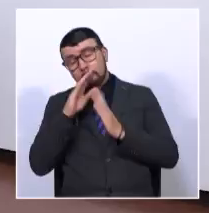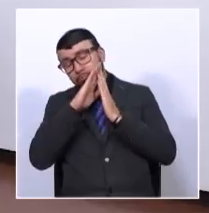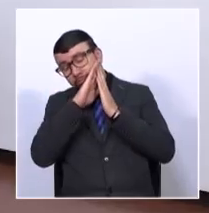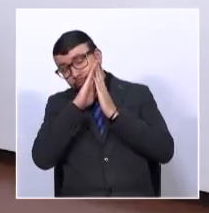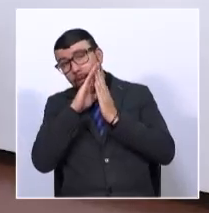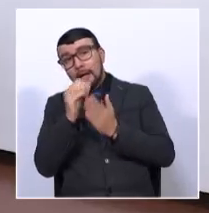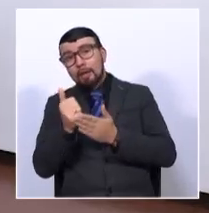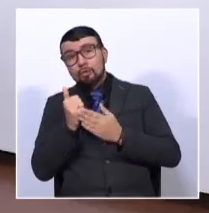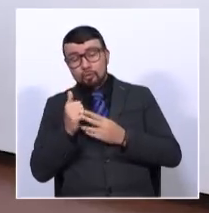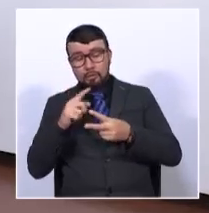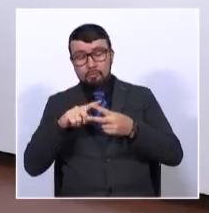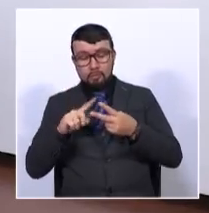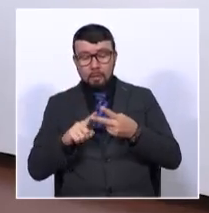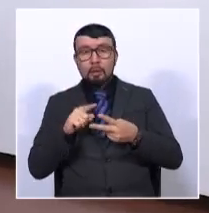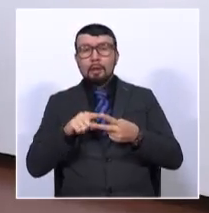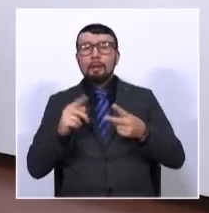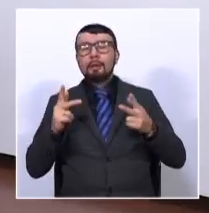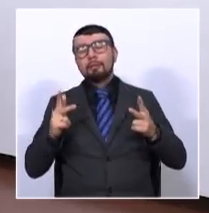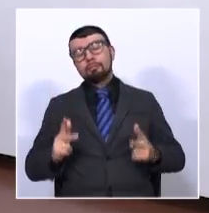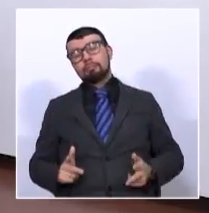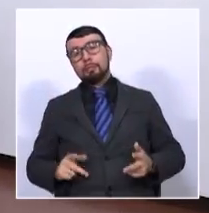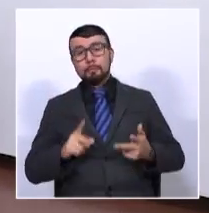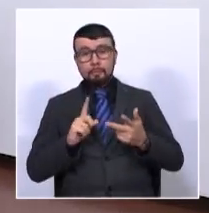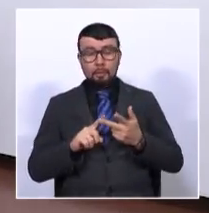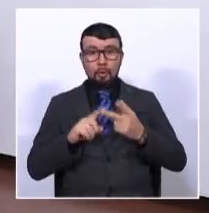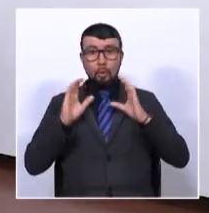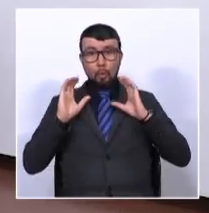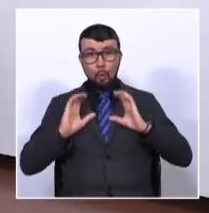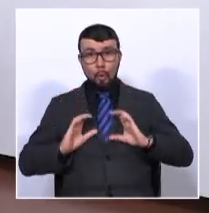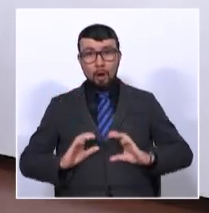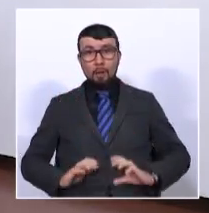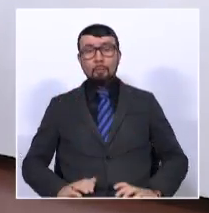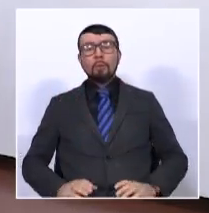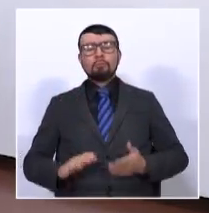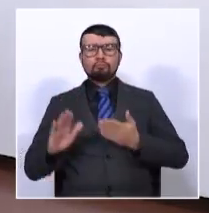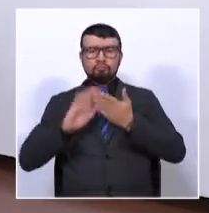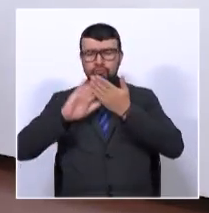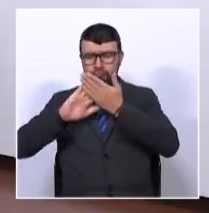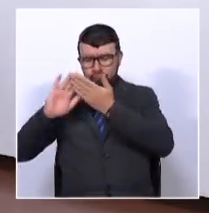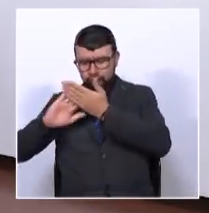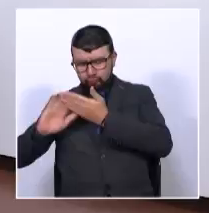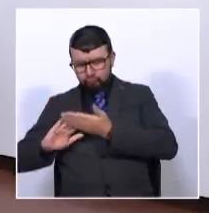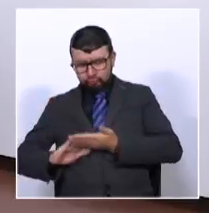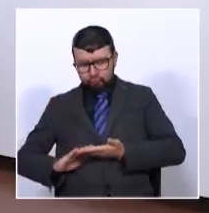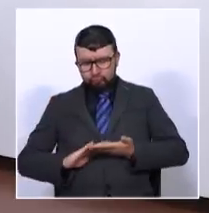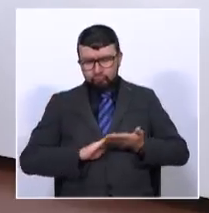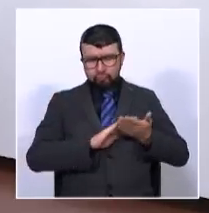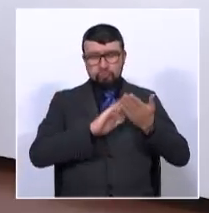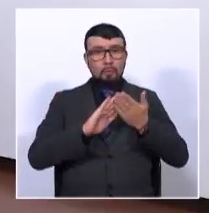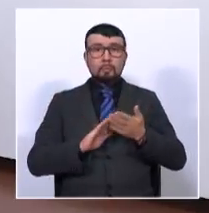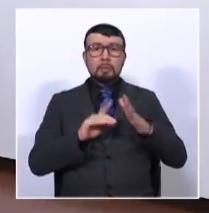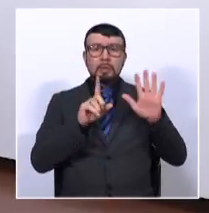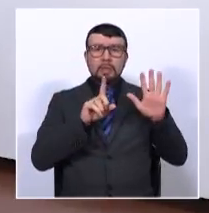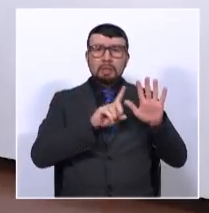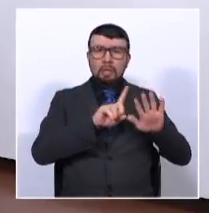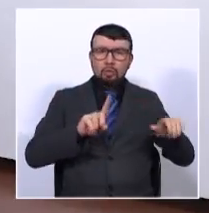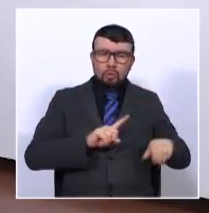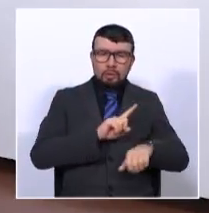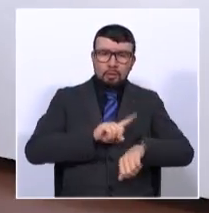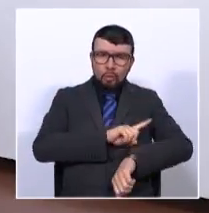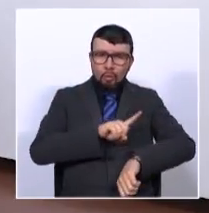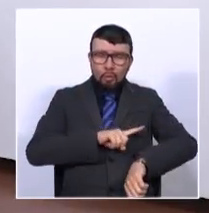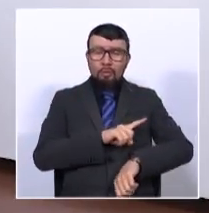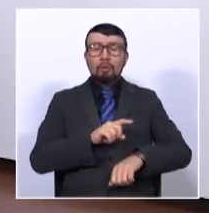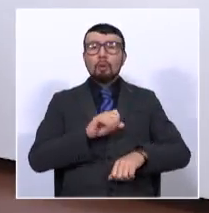el descanso y el cuerpo entra en reparación. Entonces, las 6, 8 horas, él está reparando